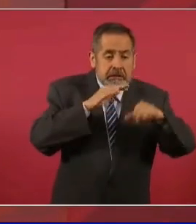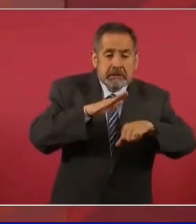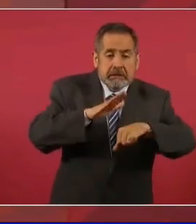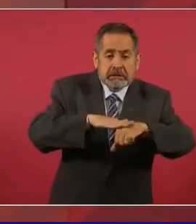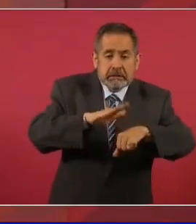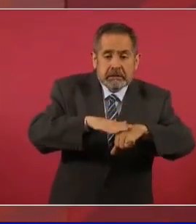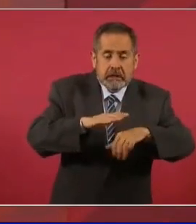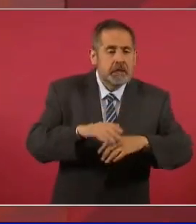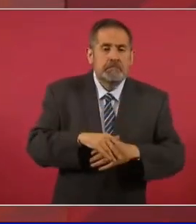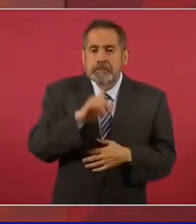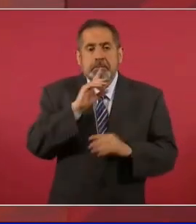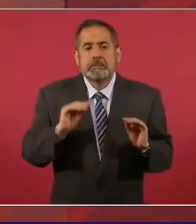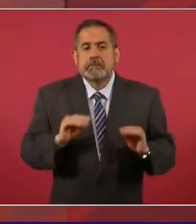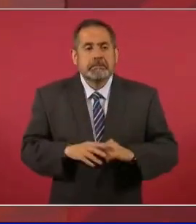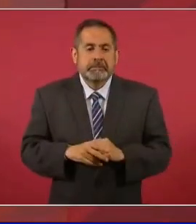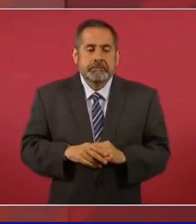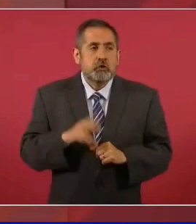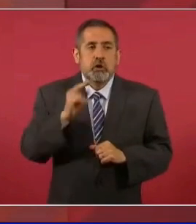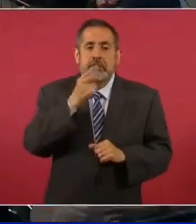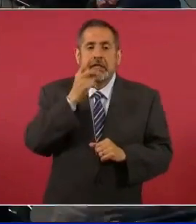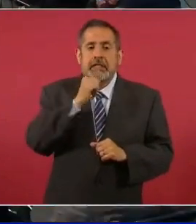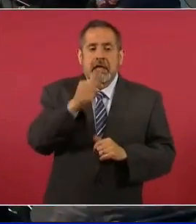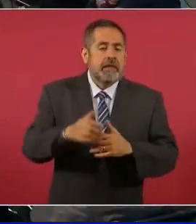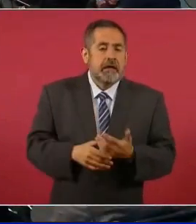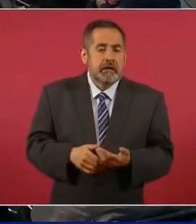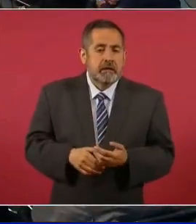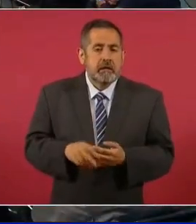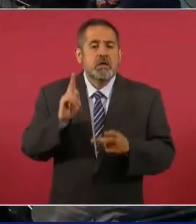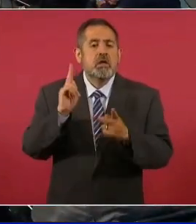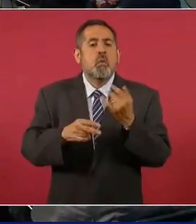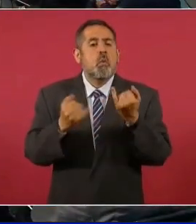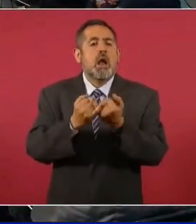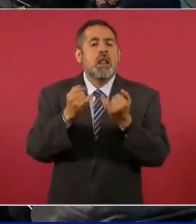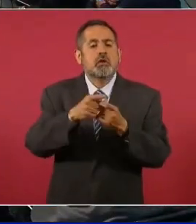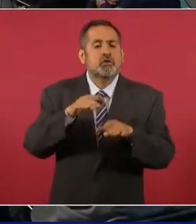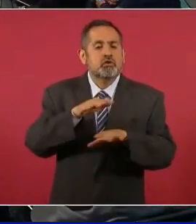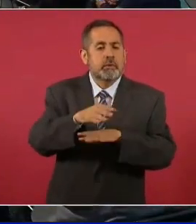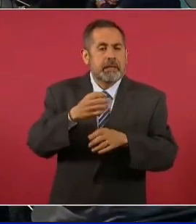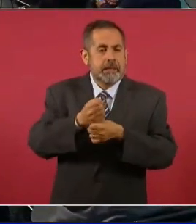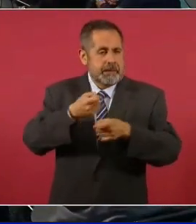no se toca eso es como el caso de las armas